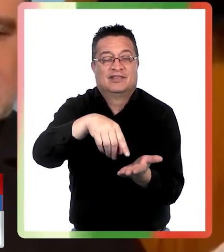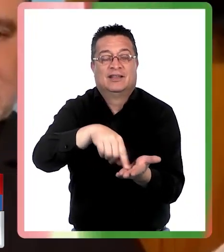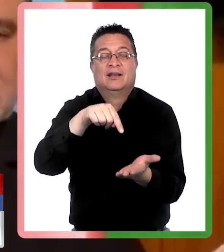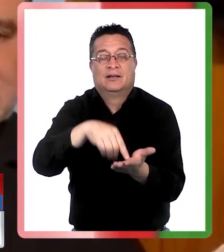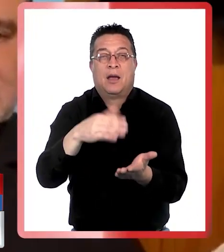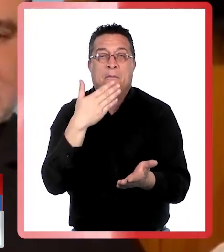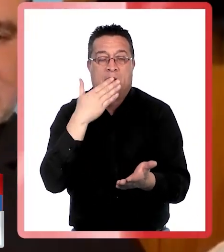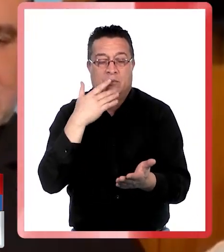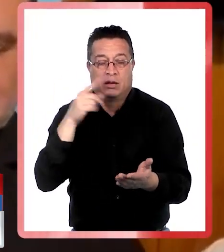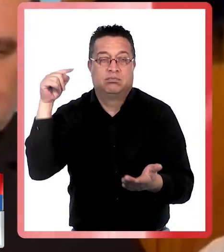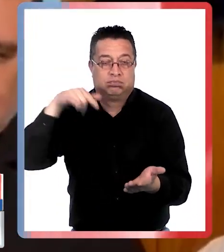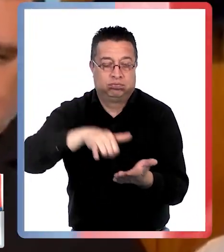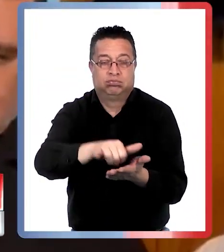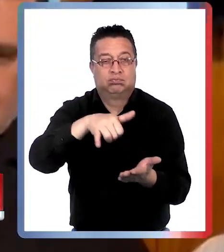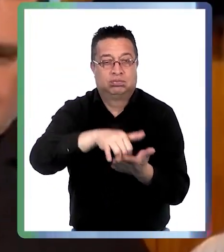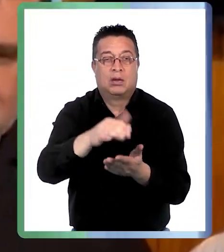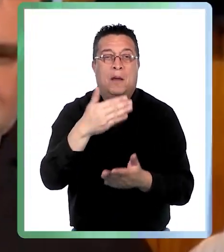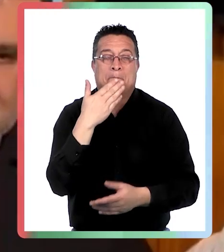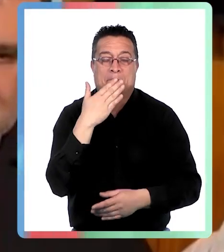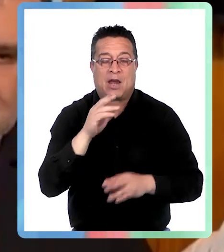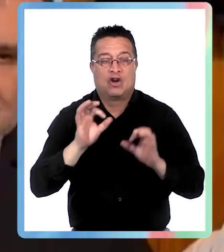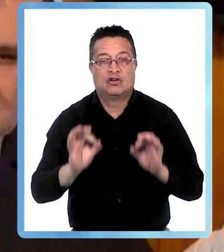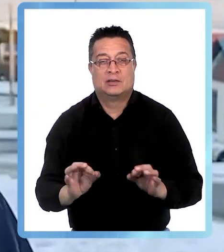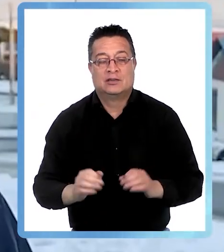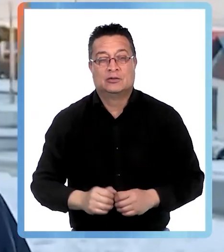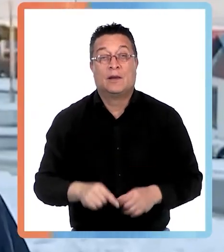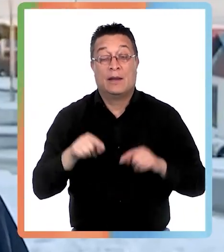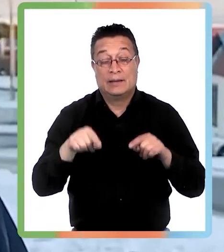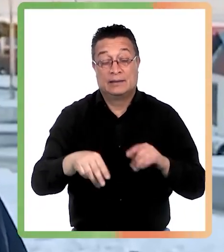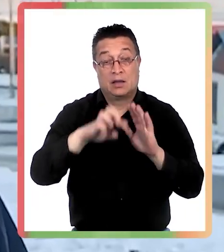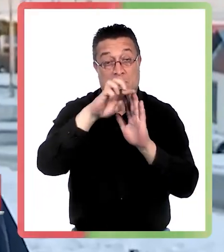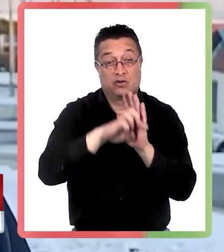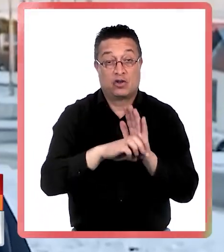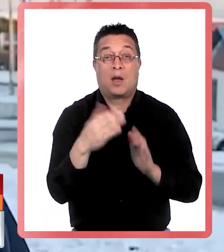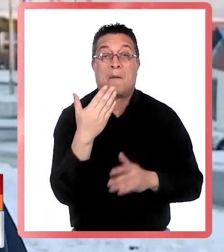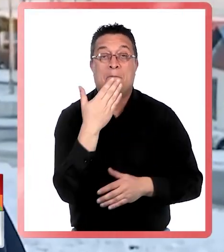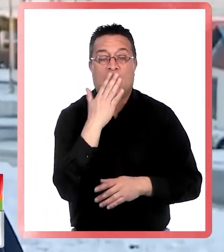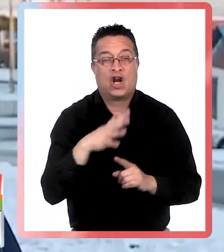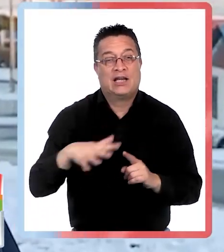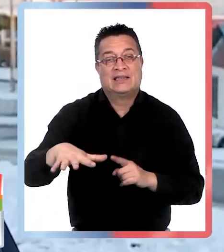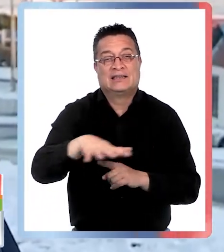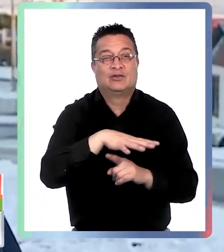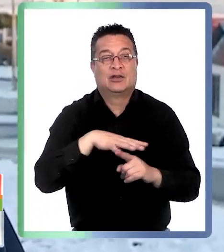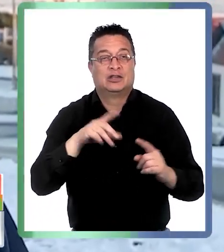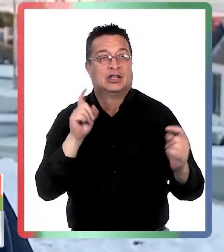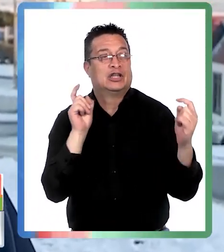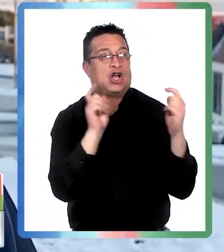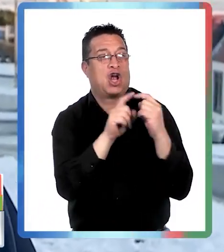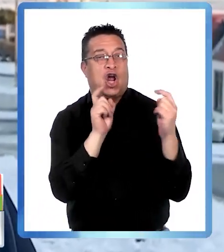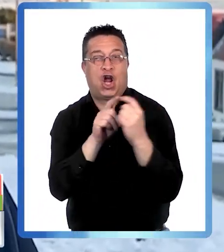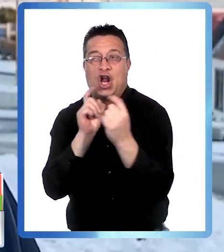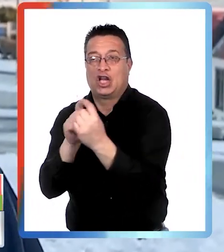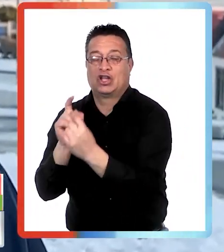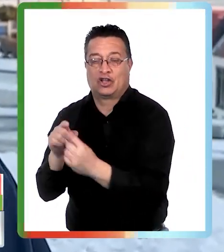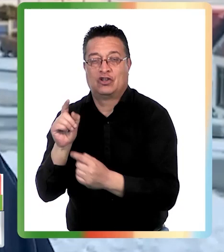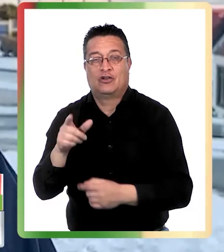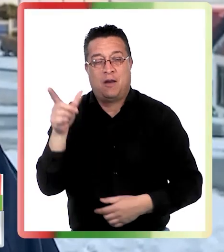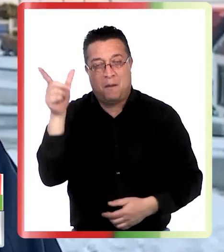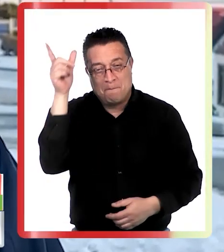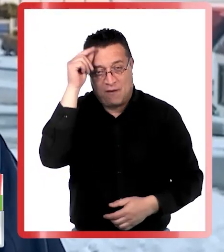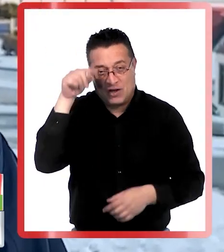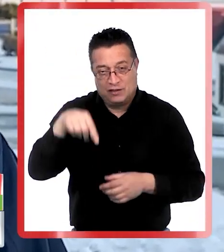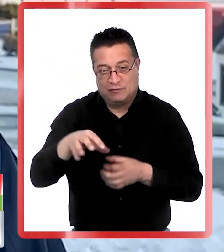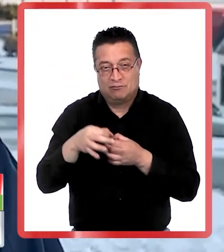alternativas de aeronaves que llegan acá a la provincia Este es un proyecto que nos va a permitir mejorar las condiciones de conectividad de